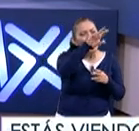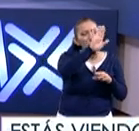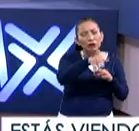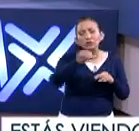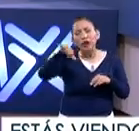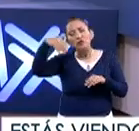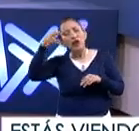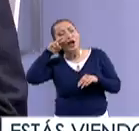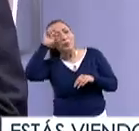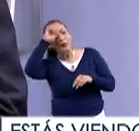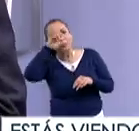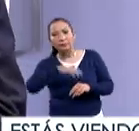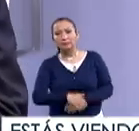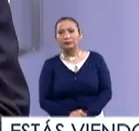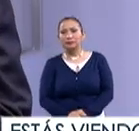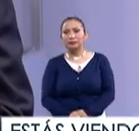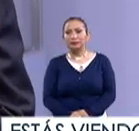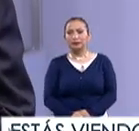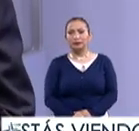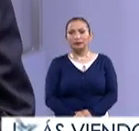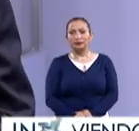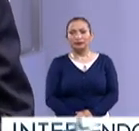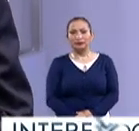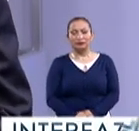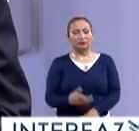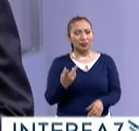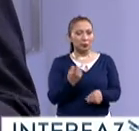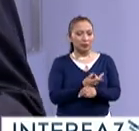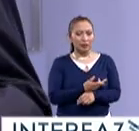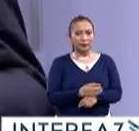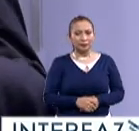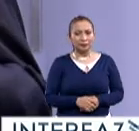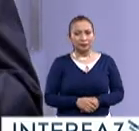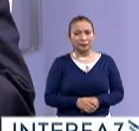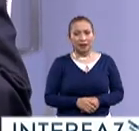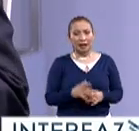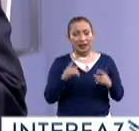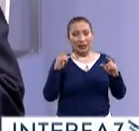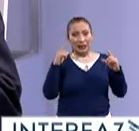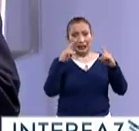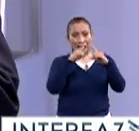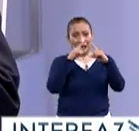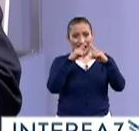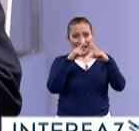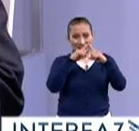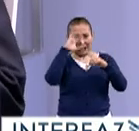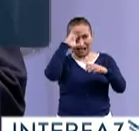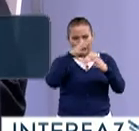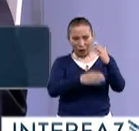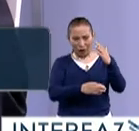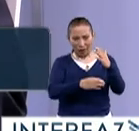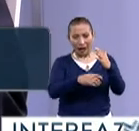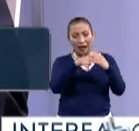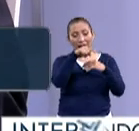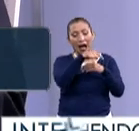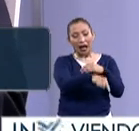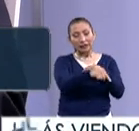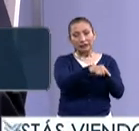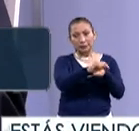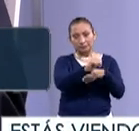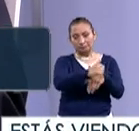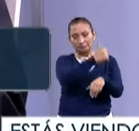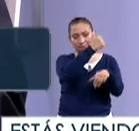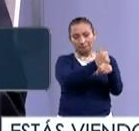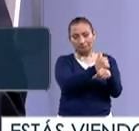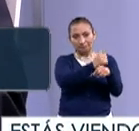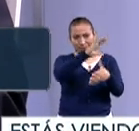desde fuera? Lo que sucede es que la Iglesia Católica se instala